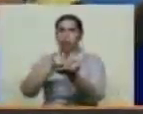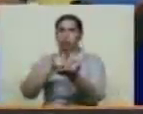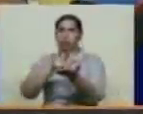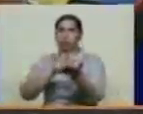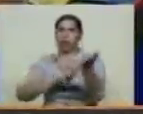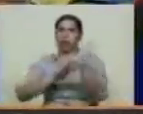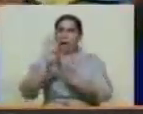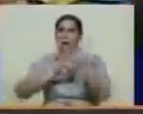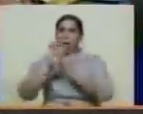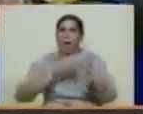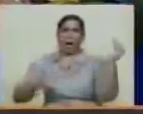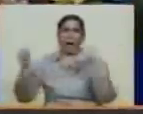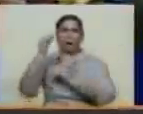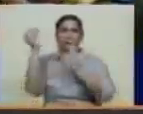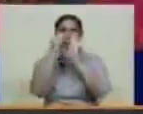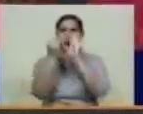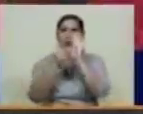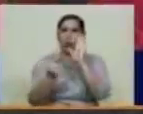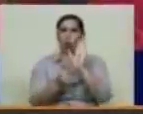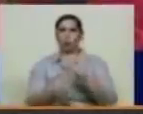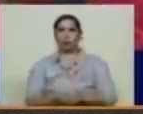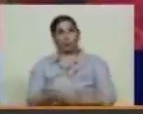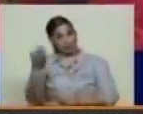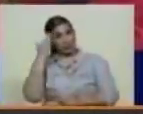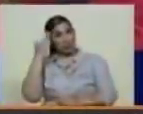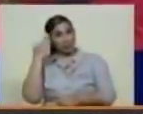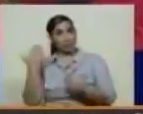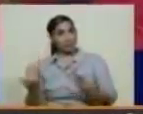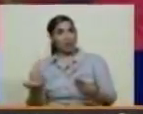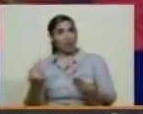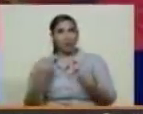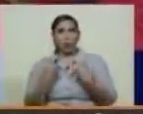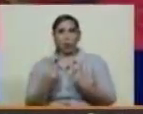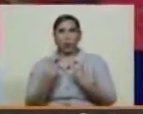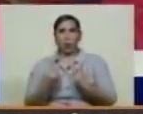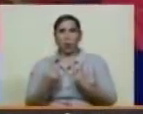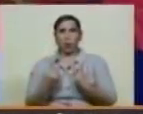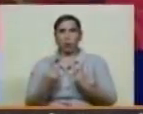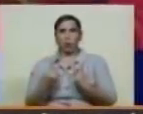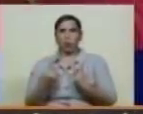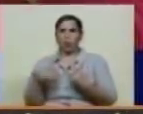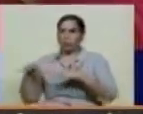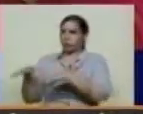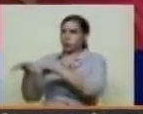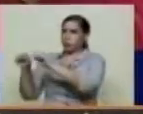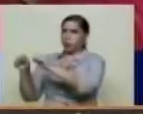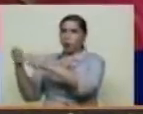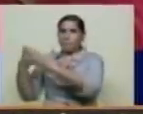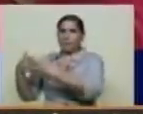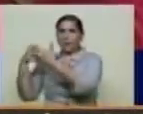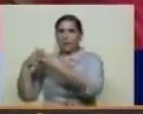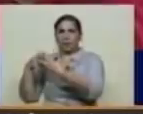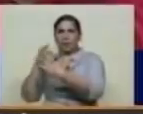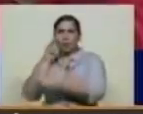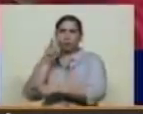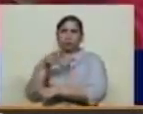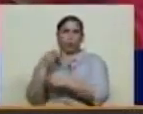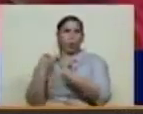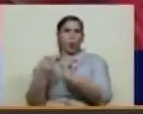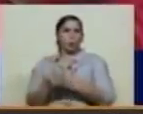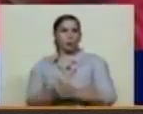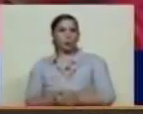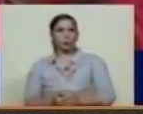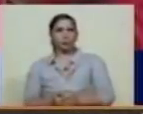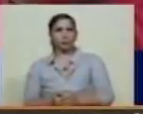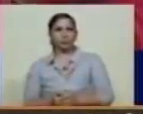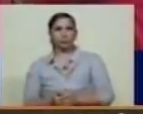calificaciones. Y lo sabemos por las reacciones del imperialismo. Lo sabemos por las